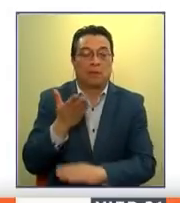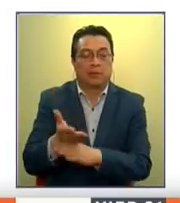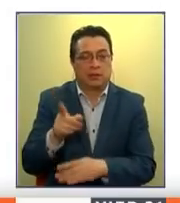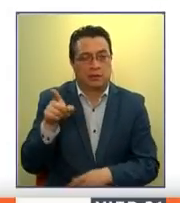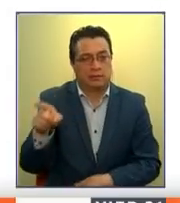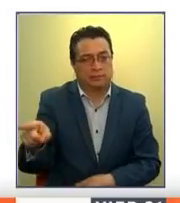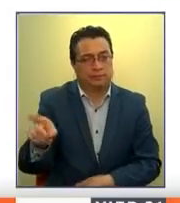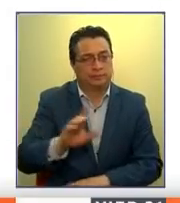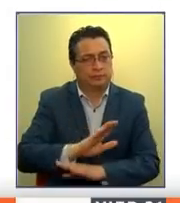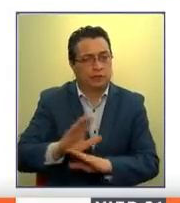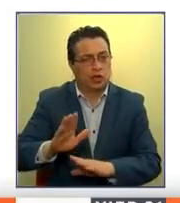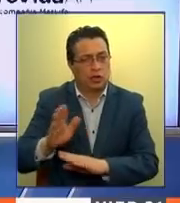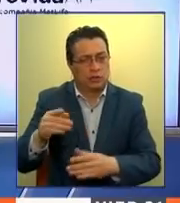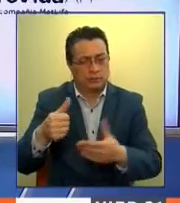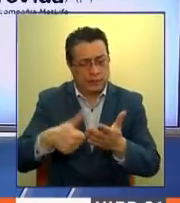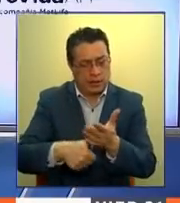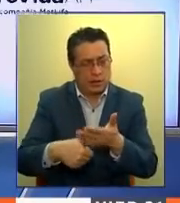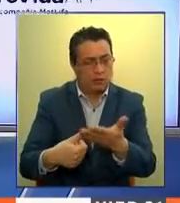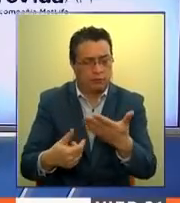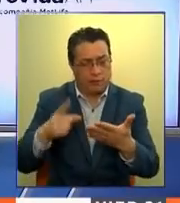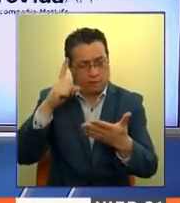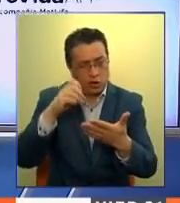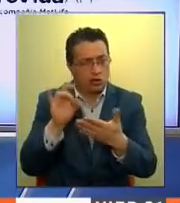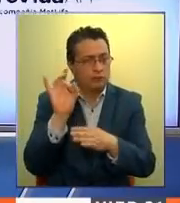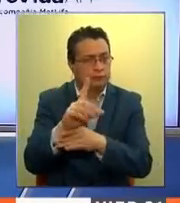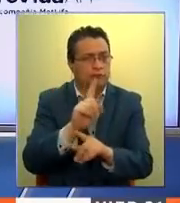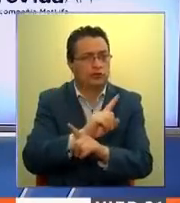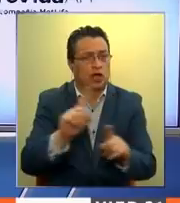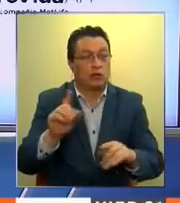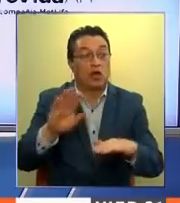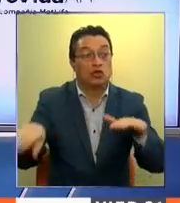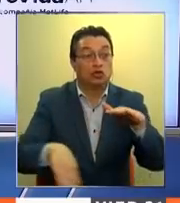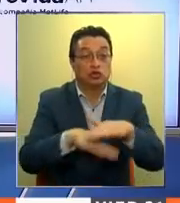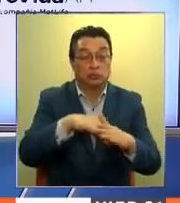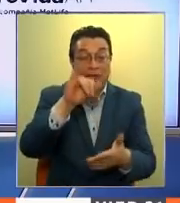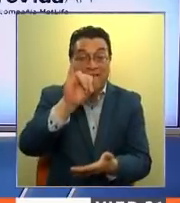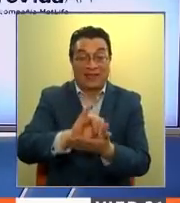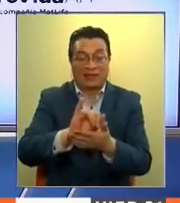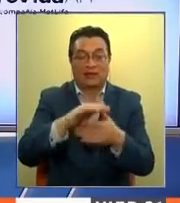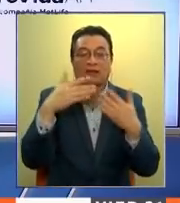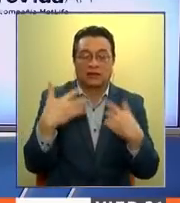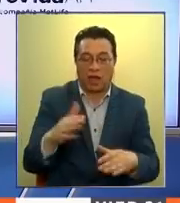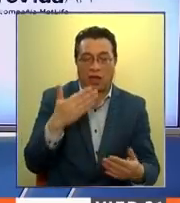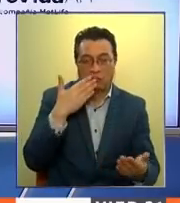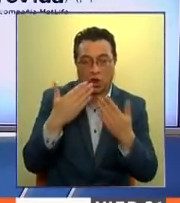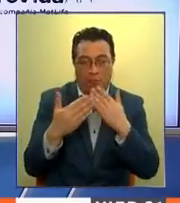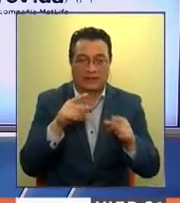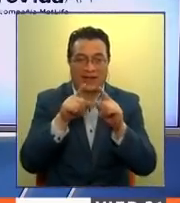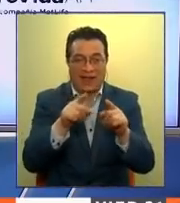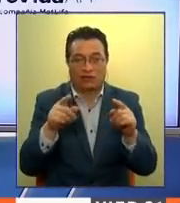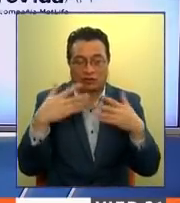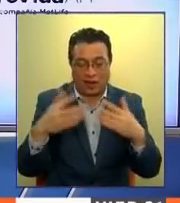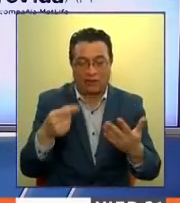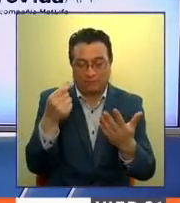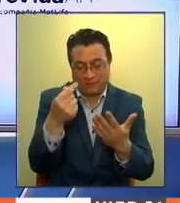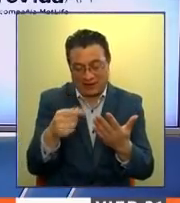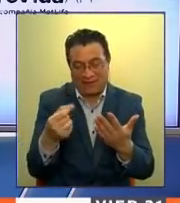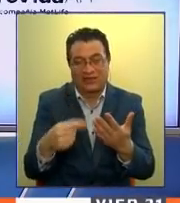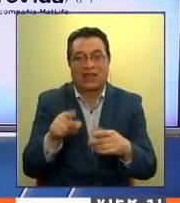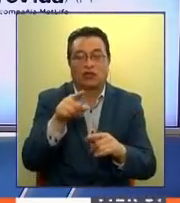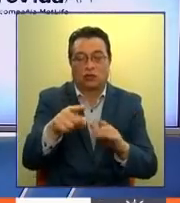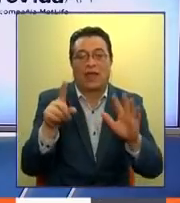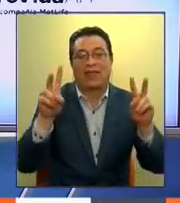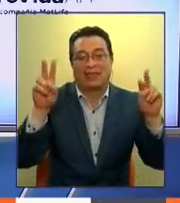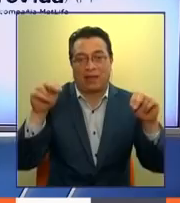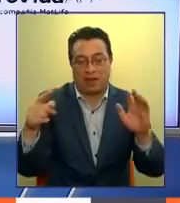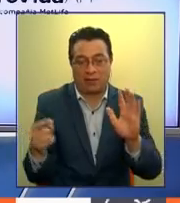fondos que elimine este requisito. La superintendencia que regula este proceso ya conversó con ellos y están revisando respecto a ese punto. Ese es un tema